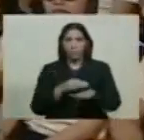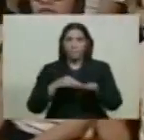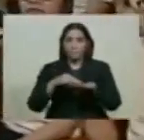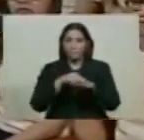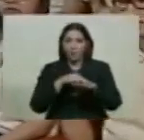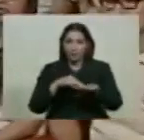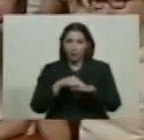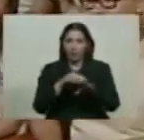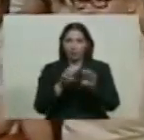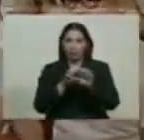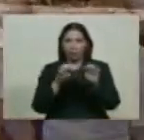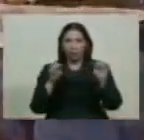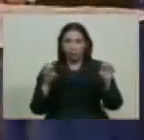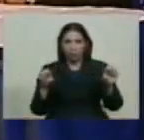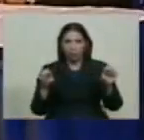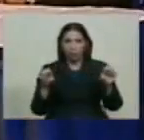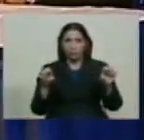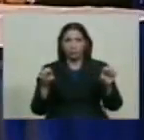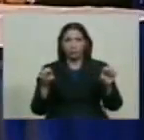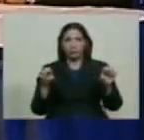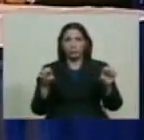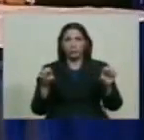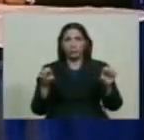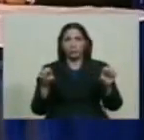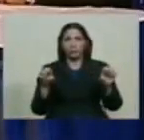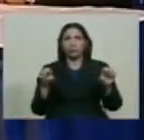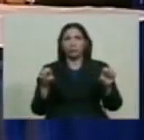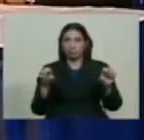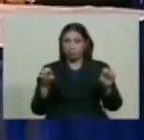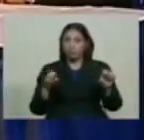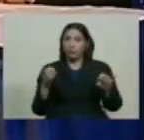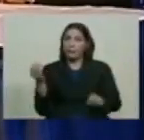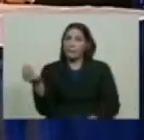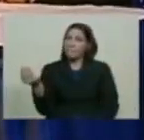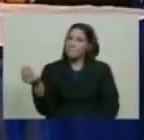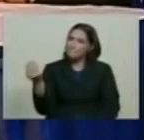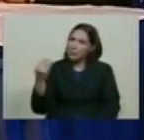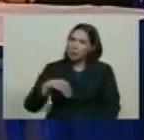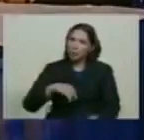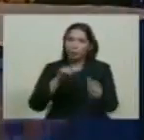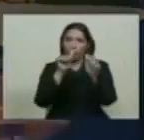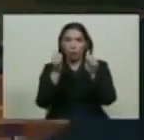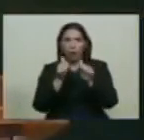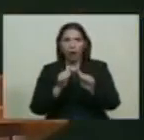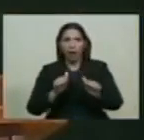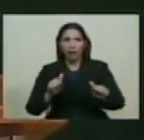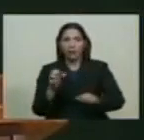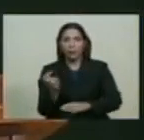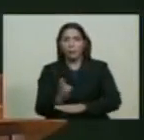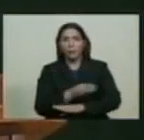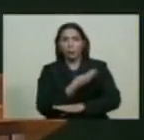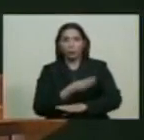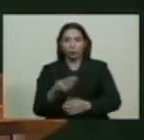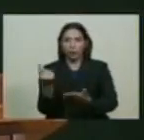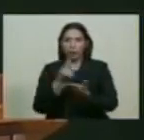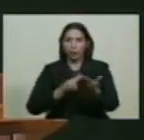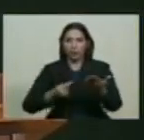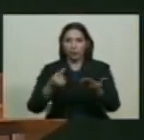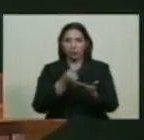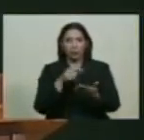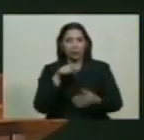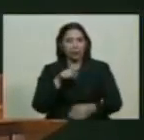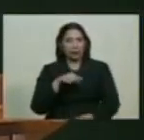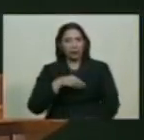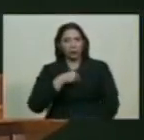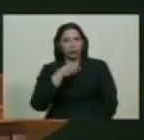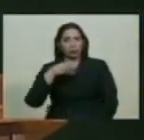Popular para la Educación se le dé mayor relevancia a las menciones de arte, diseño y música, las cuales enriquecen el alma y